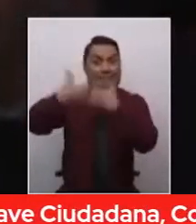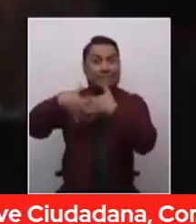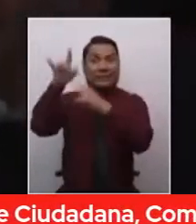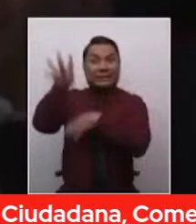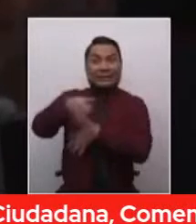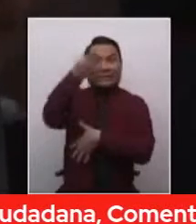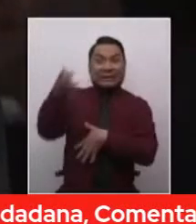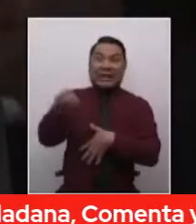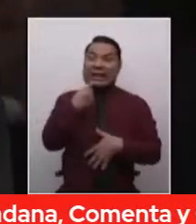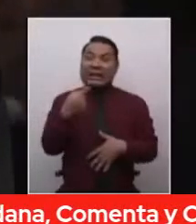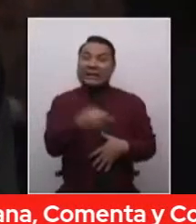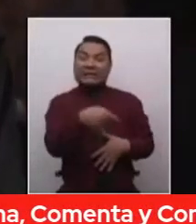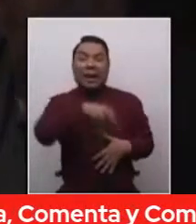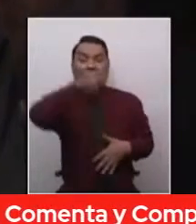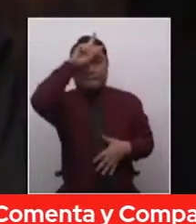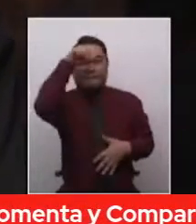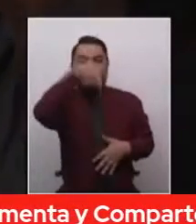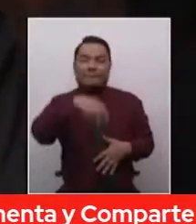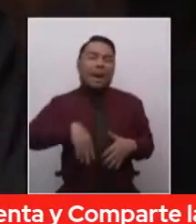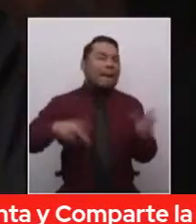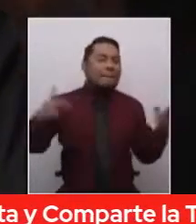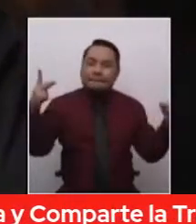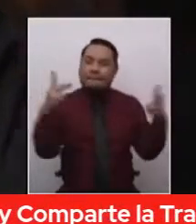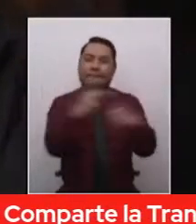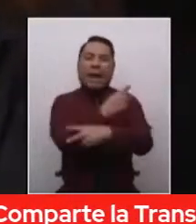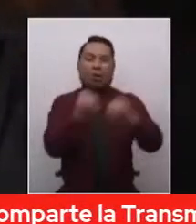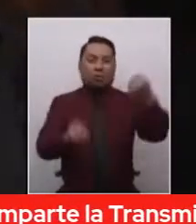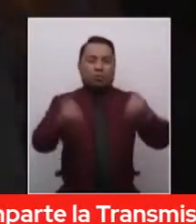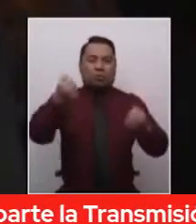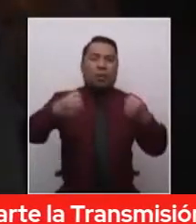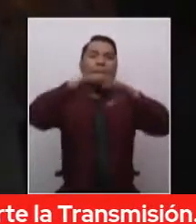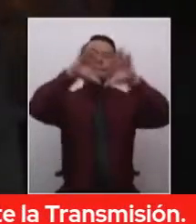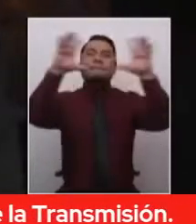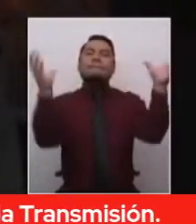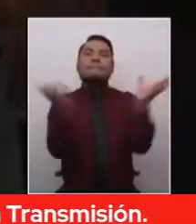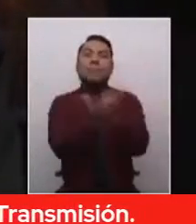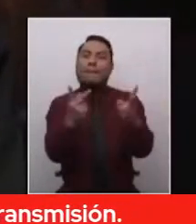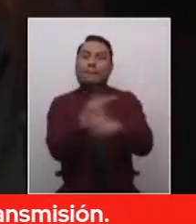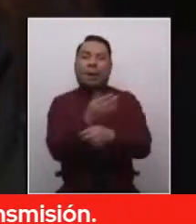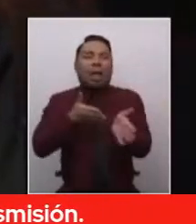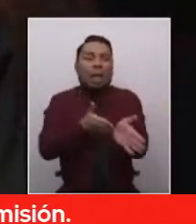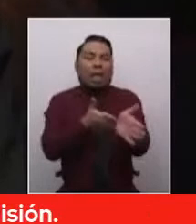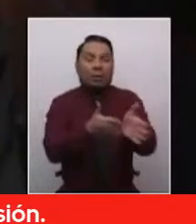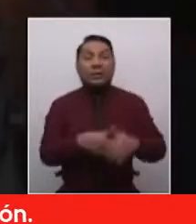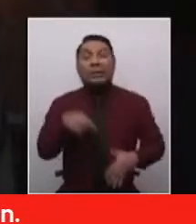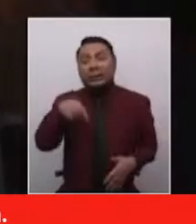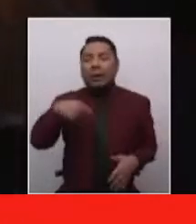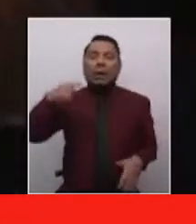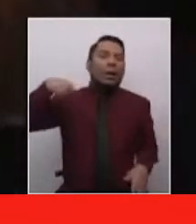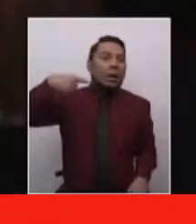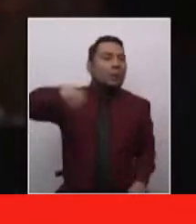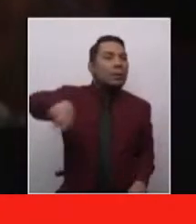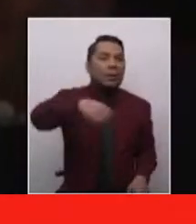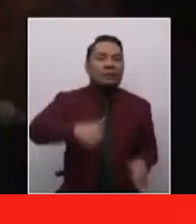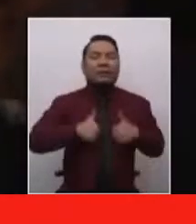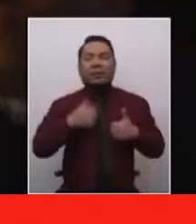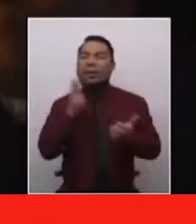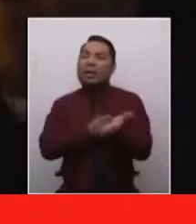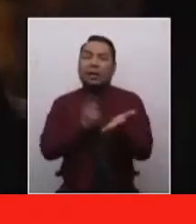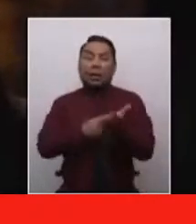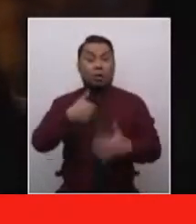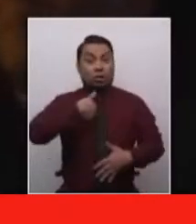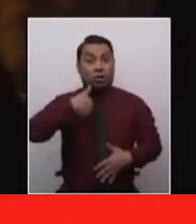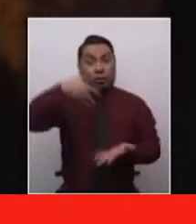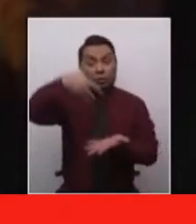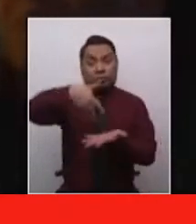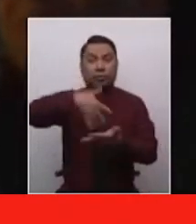Inglaterra, consideró al Perú como el país con el peor tráfico a nivel mundial. Esto se materializa en la vida concreta del ciudadano. Por ejemplo, soy estudiante